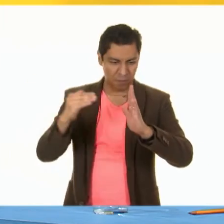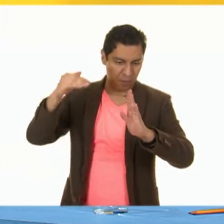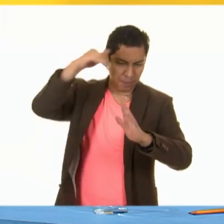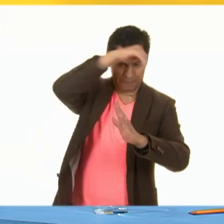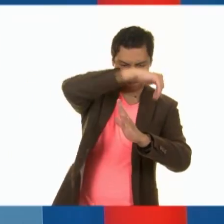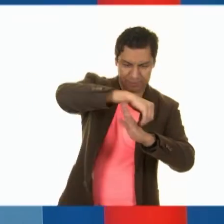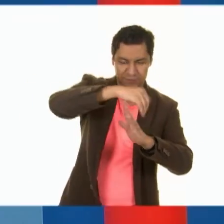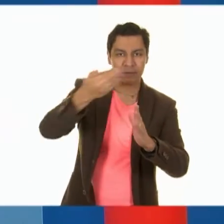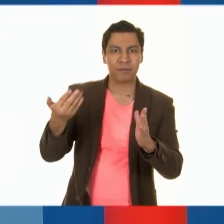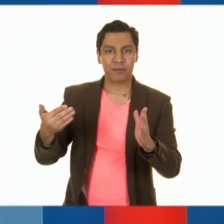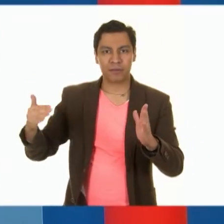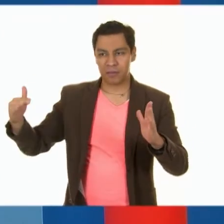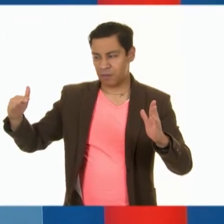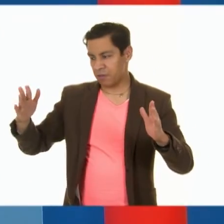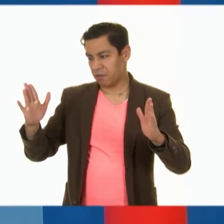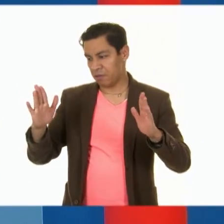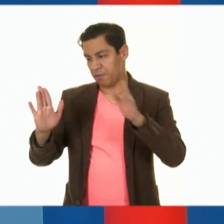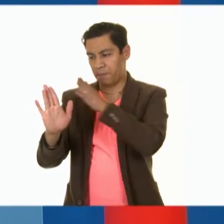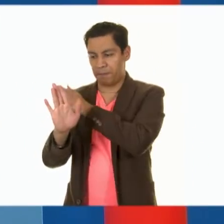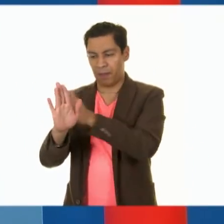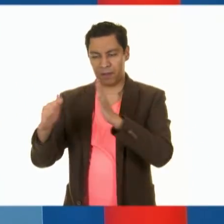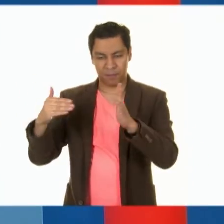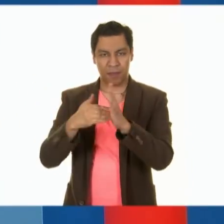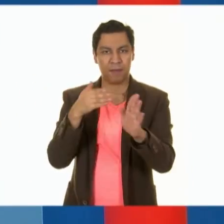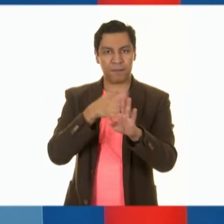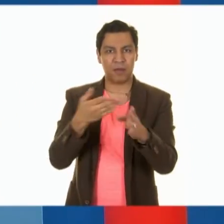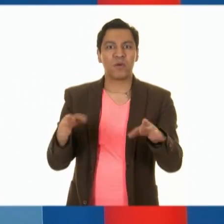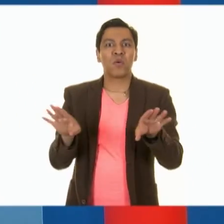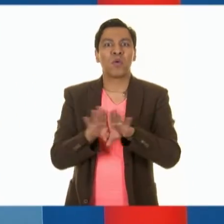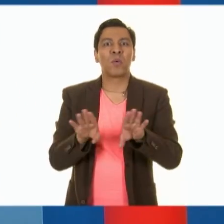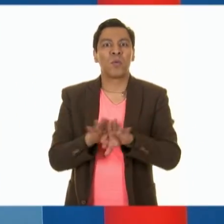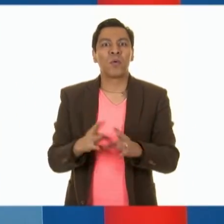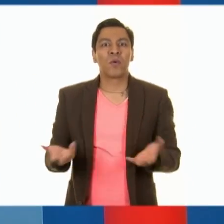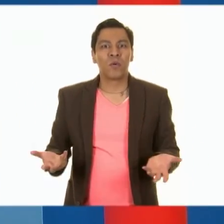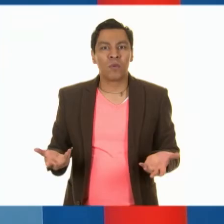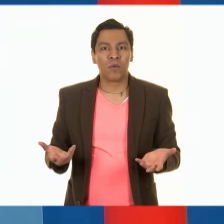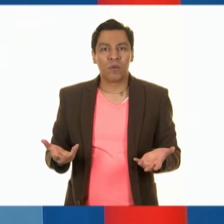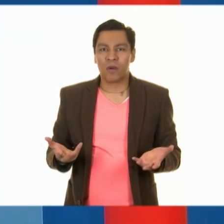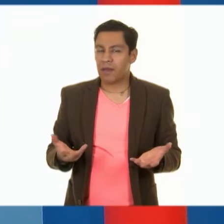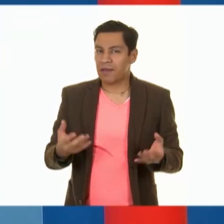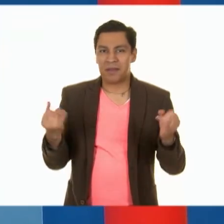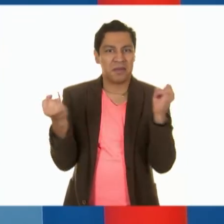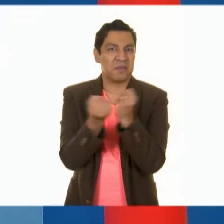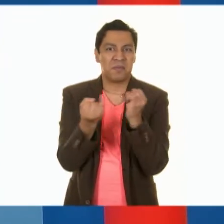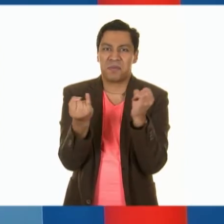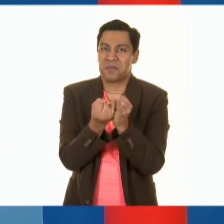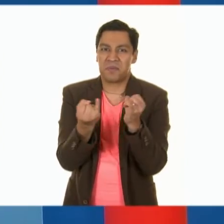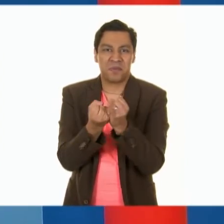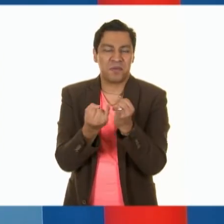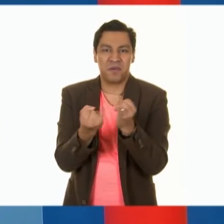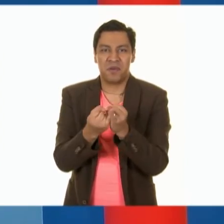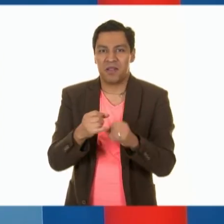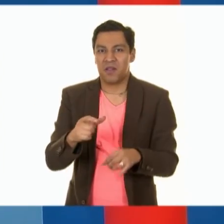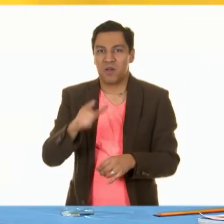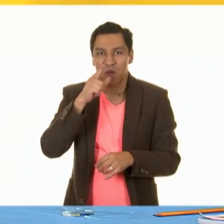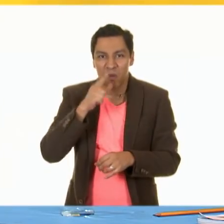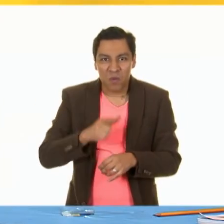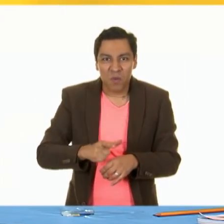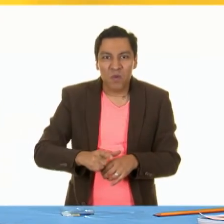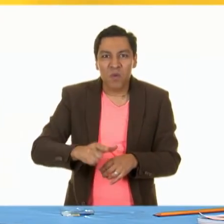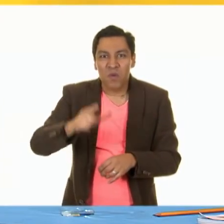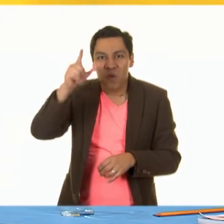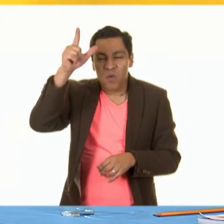tiene la luz. Ahora entienden por qué se dice aún hoy en día que bien a bien nadie entiende qué es realmente la luz. Es